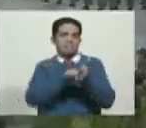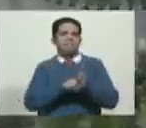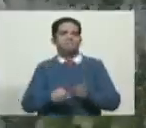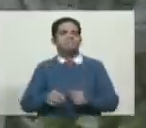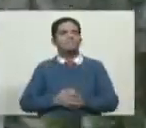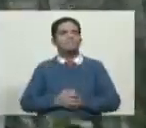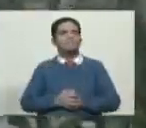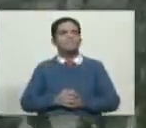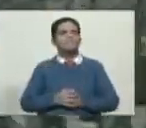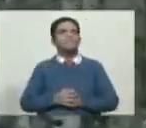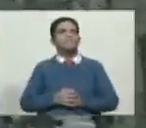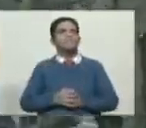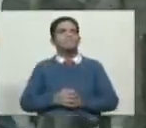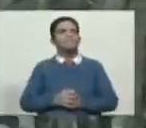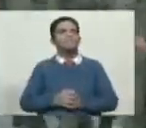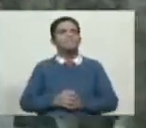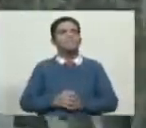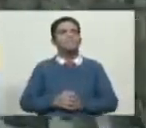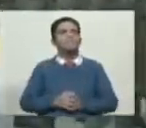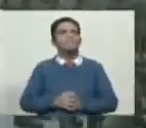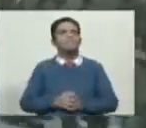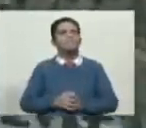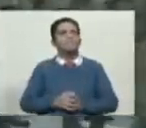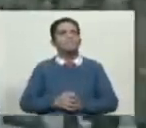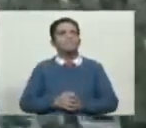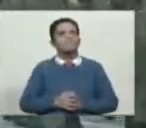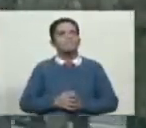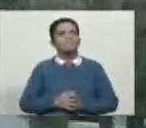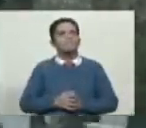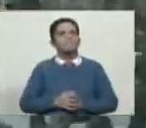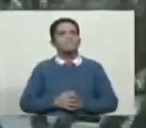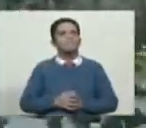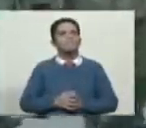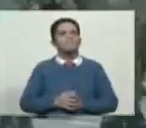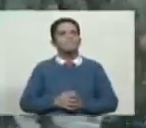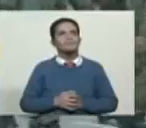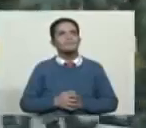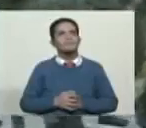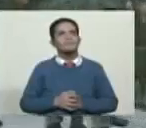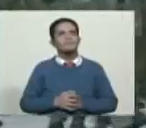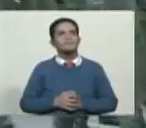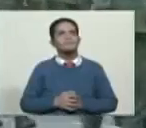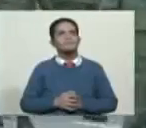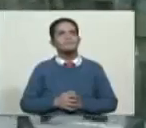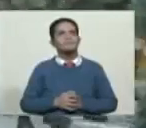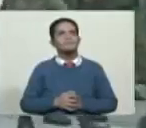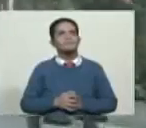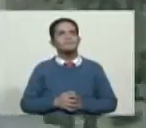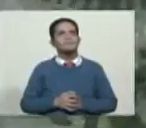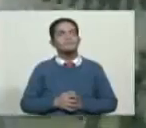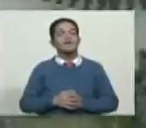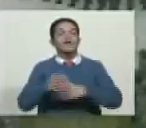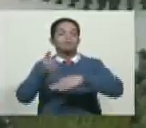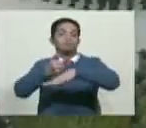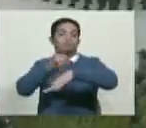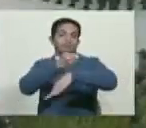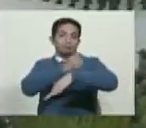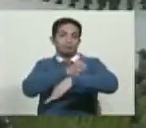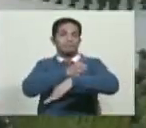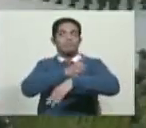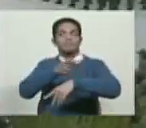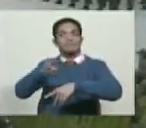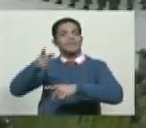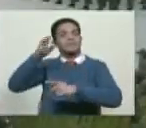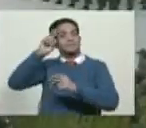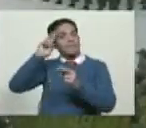Armada Bolivariana, el Ejército, la Aviación, en compañía del alto mando militar, que reconoce al comandante en jefe de la Fuerza